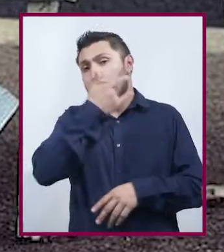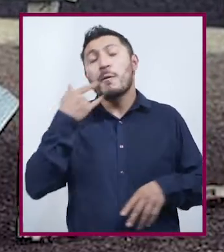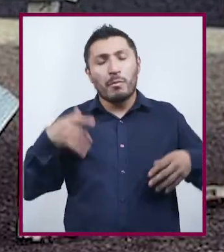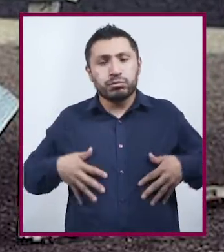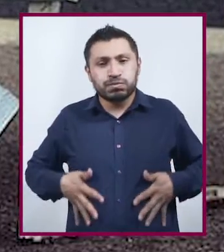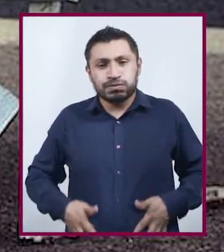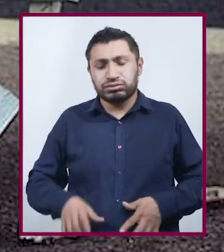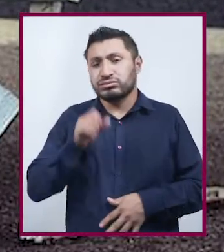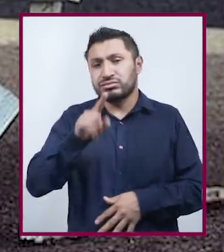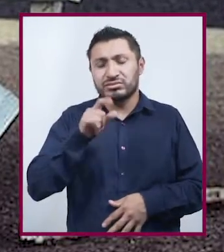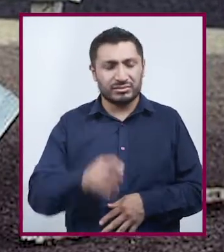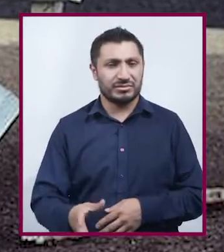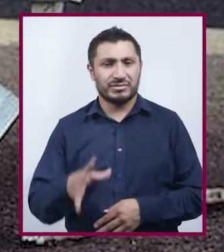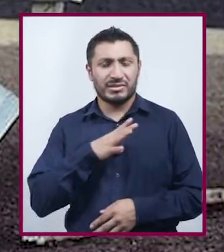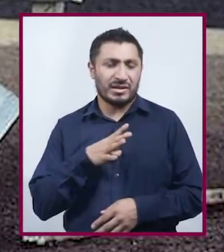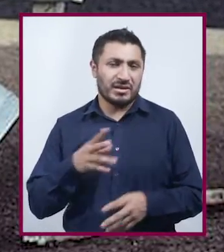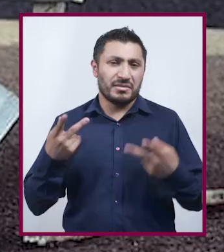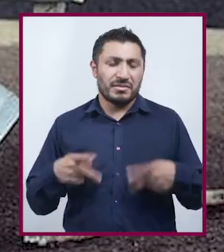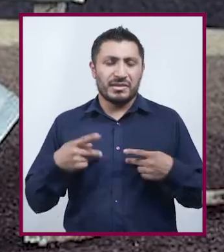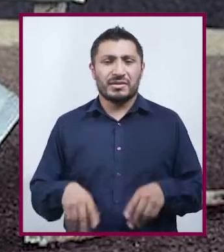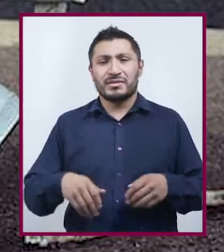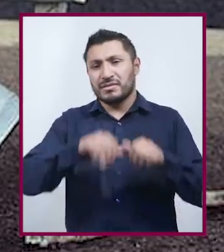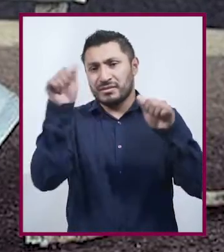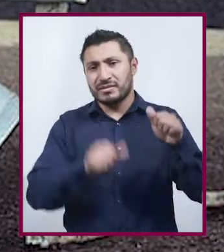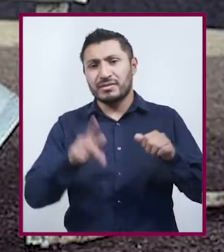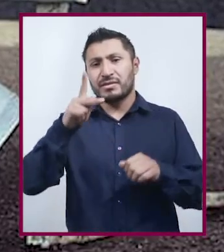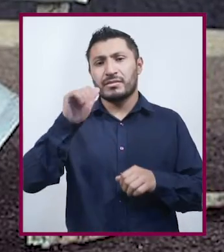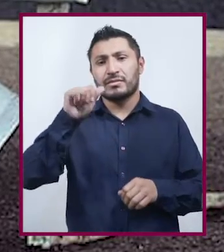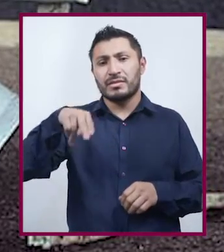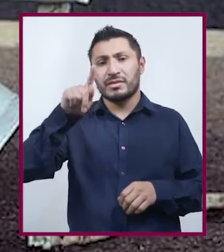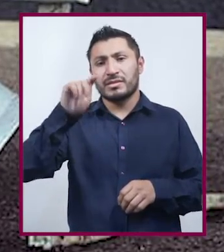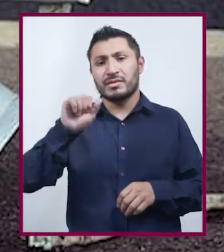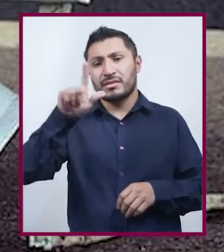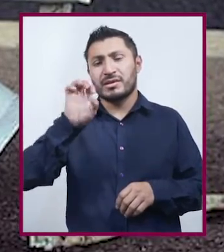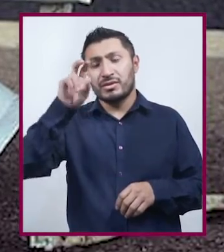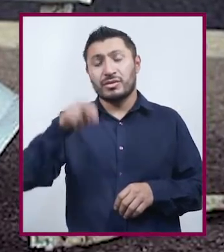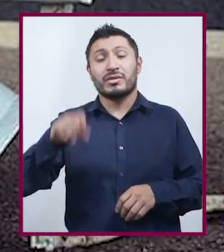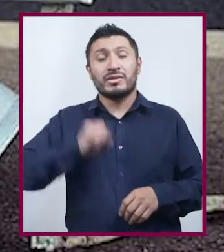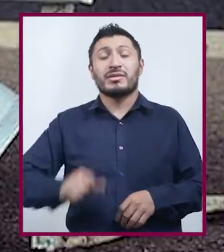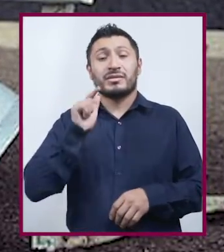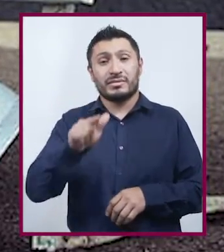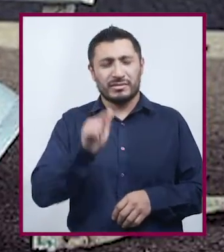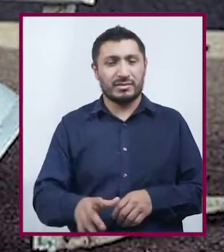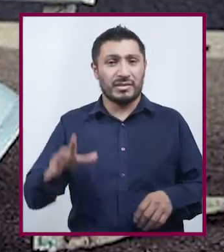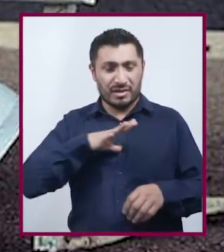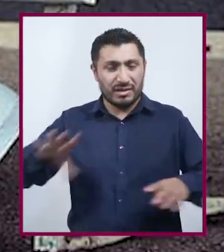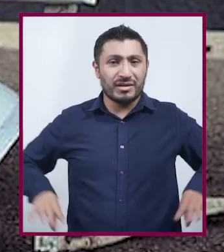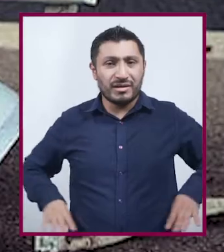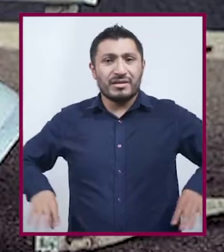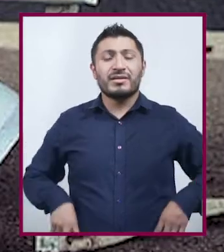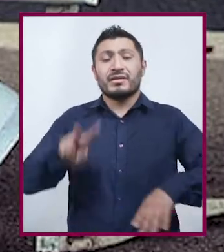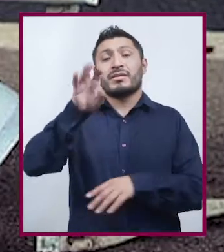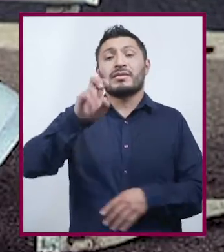largo mismo que llevaba el personaje de la comedia del arte de nombre Pantaleón, del siglo XVII. Que caracterizaba